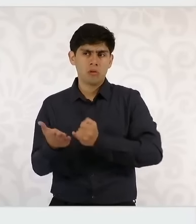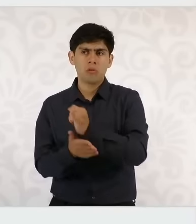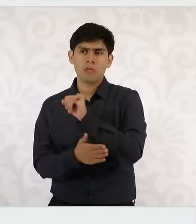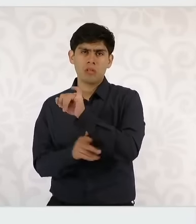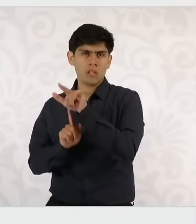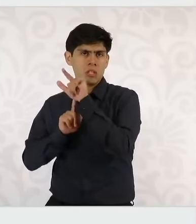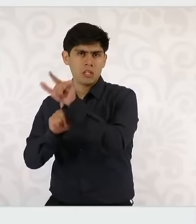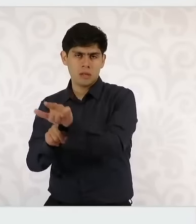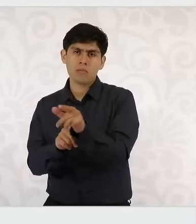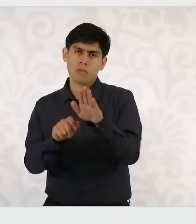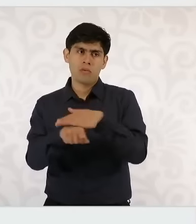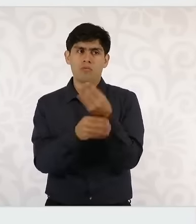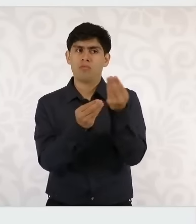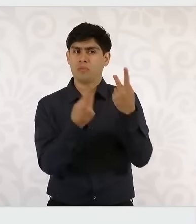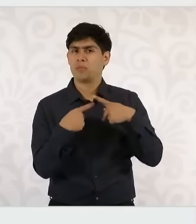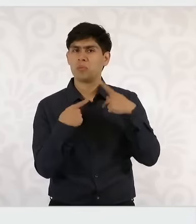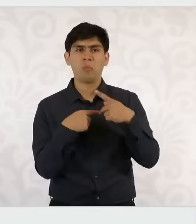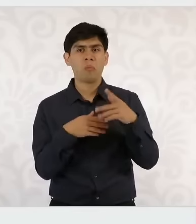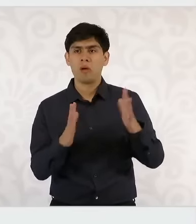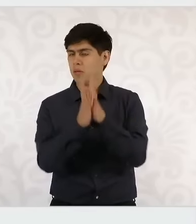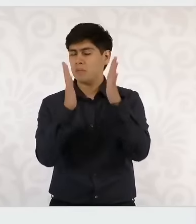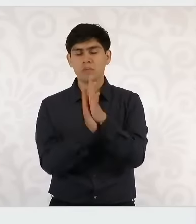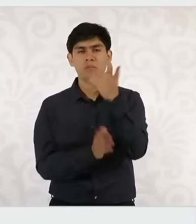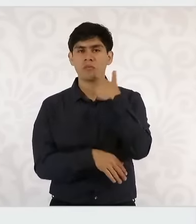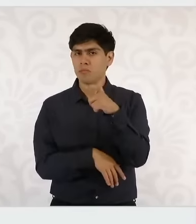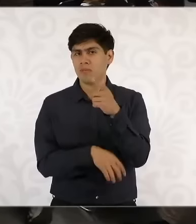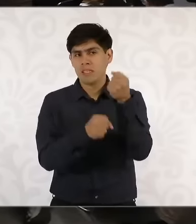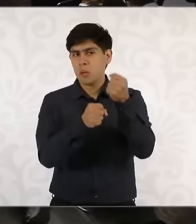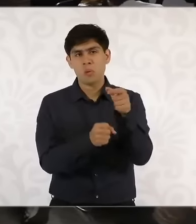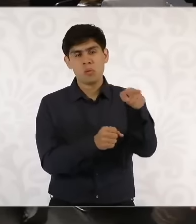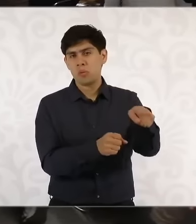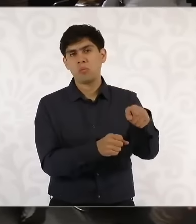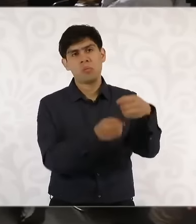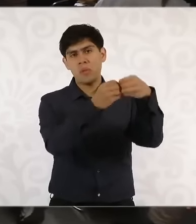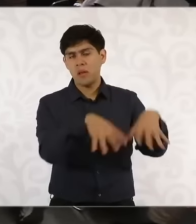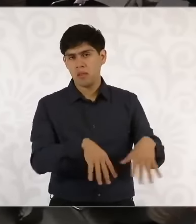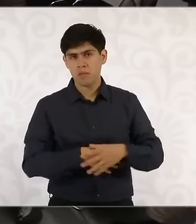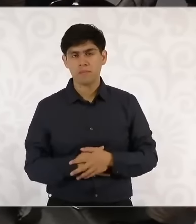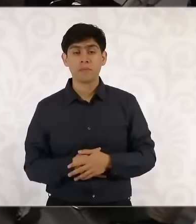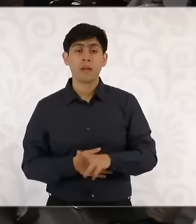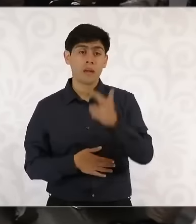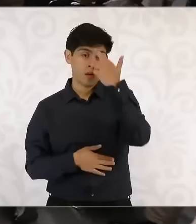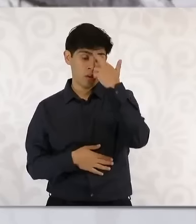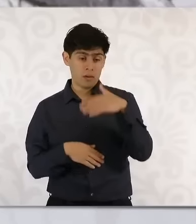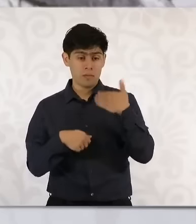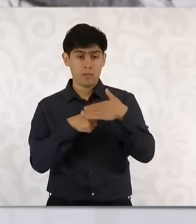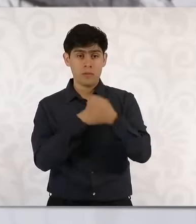porque pues yo creo que no les iba a ir muy bien, ¿no? Ahora, recuerden que hay elecciones en el